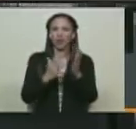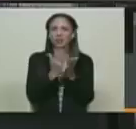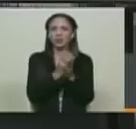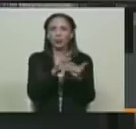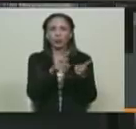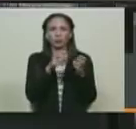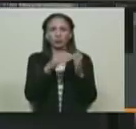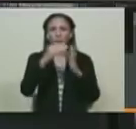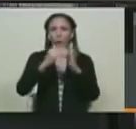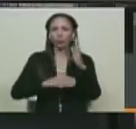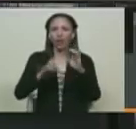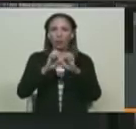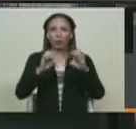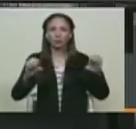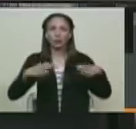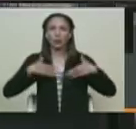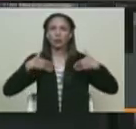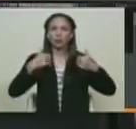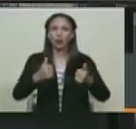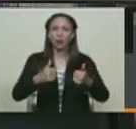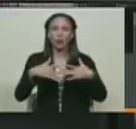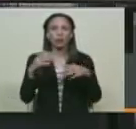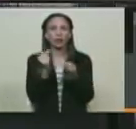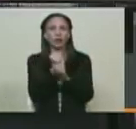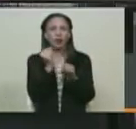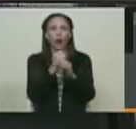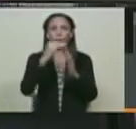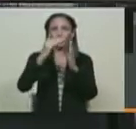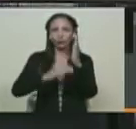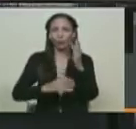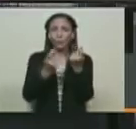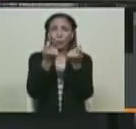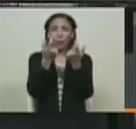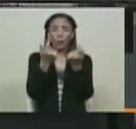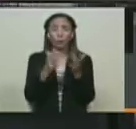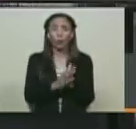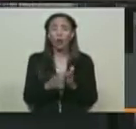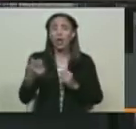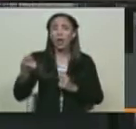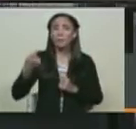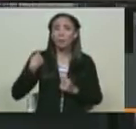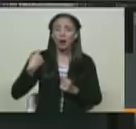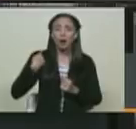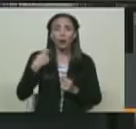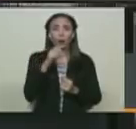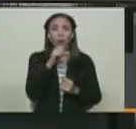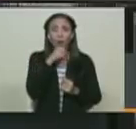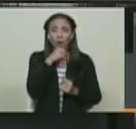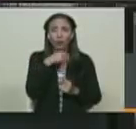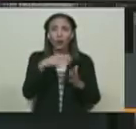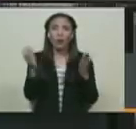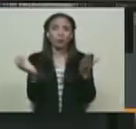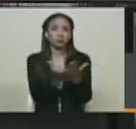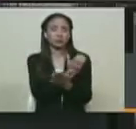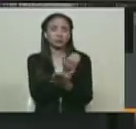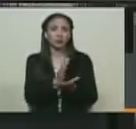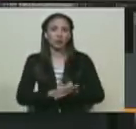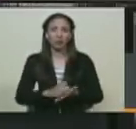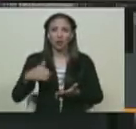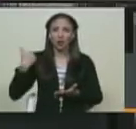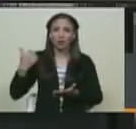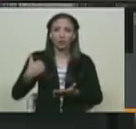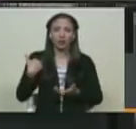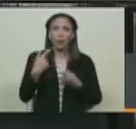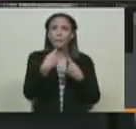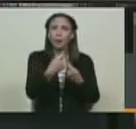inversión en educación, en salud, en empleo, le quitan las jubilaciones a los jubilados como en Argentina, le reducen los sueldos